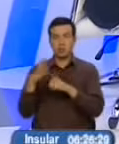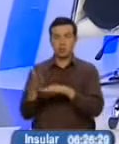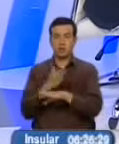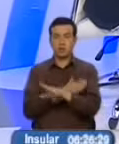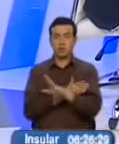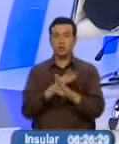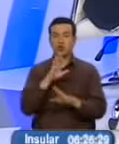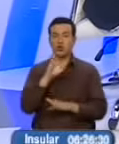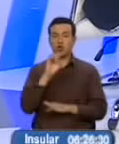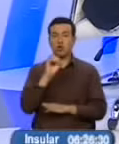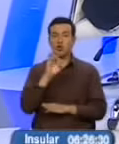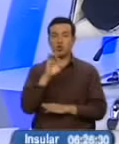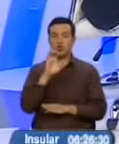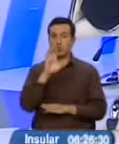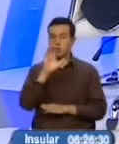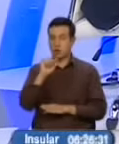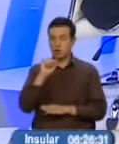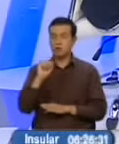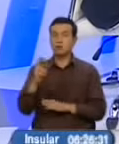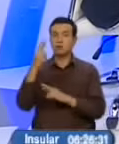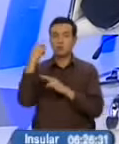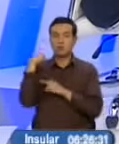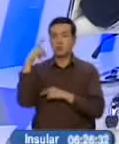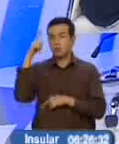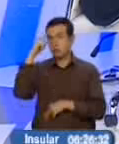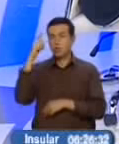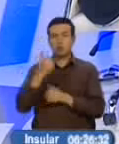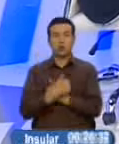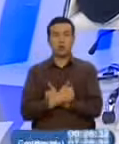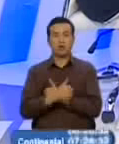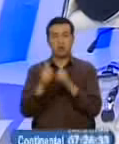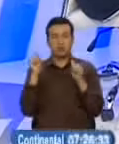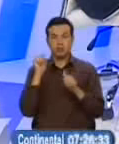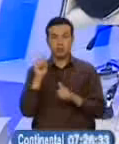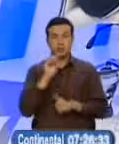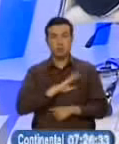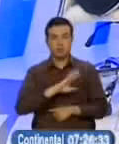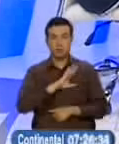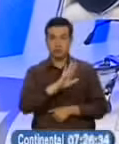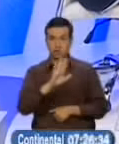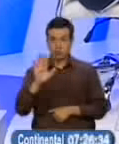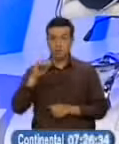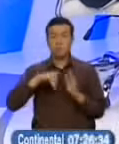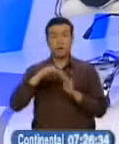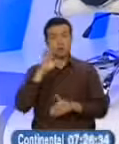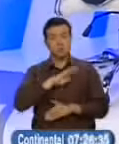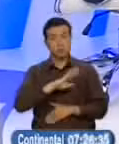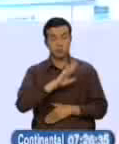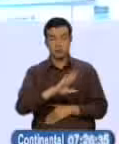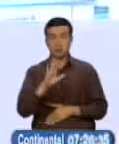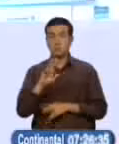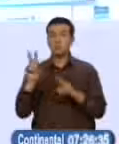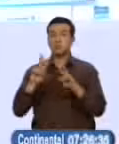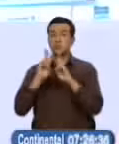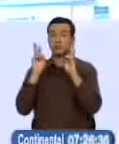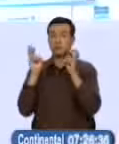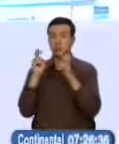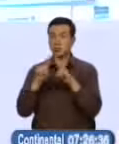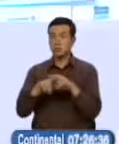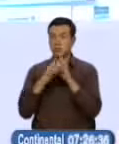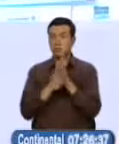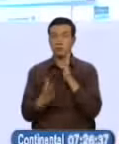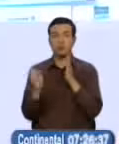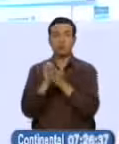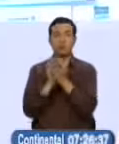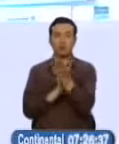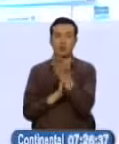COTAD da competencia directa a los gobiernos autónomos descentralizados, especialmente municipales, para el tema de la ejecución de